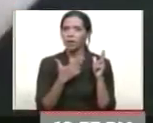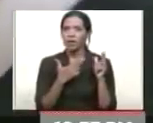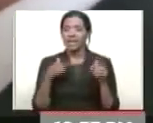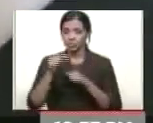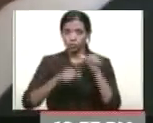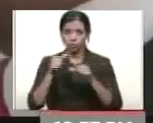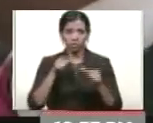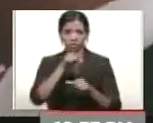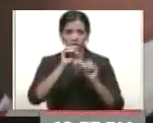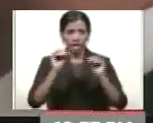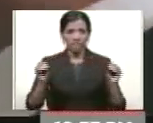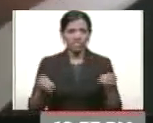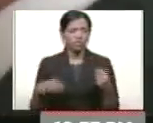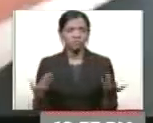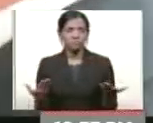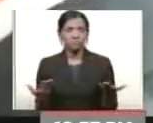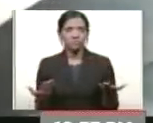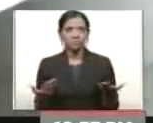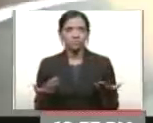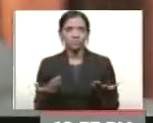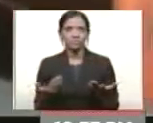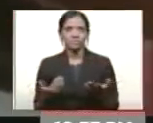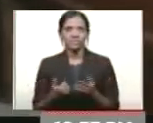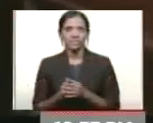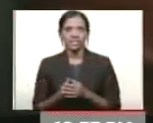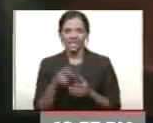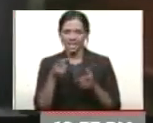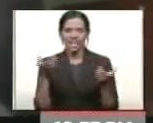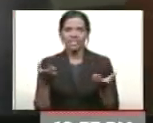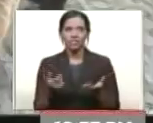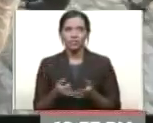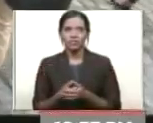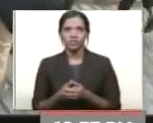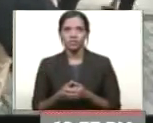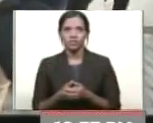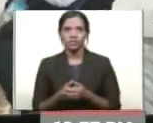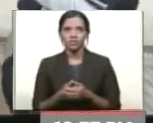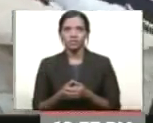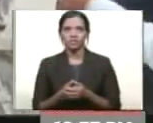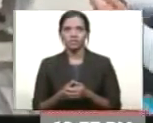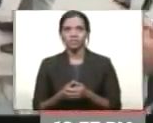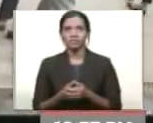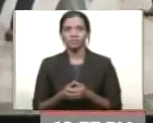ustedes denuncian? ¿Qué era eso, Edgar? Esperamos a la muerte.